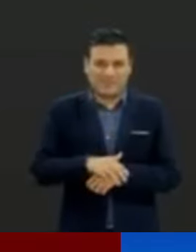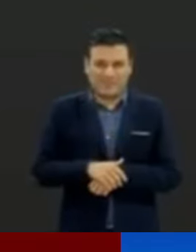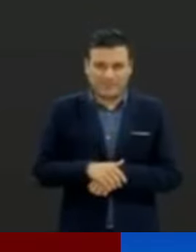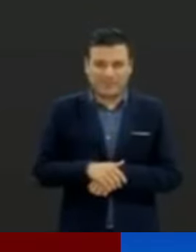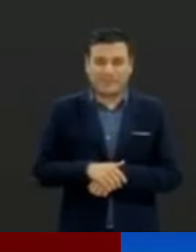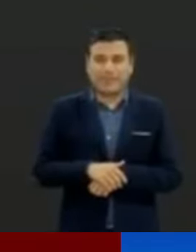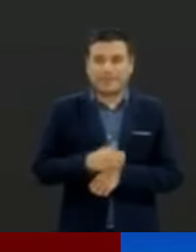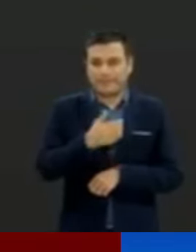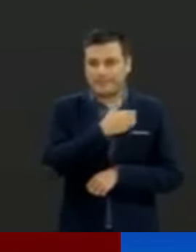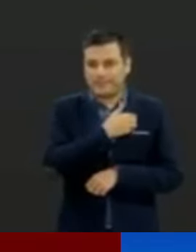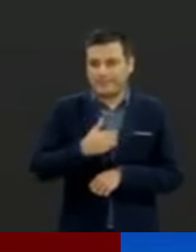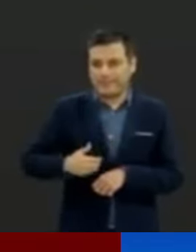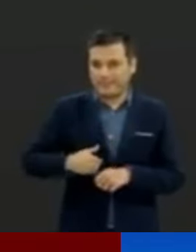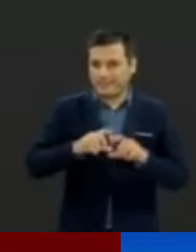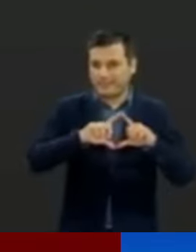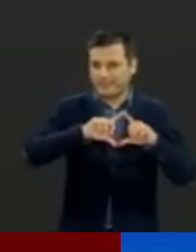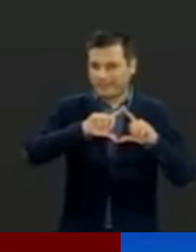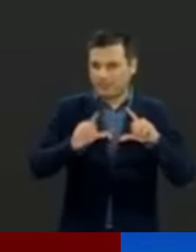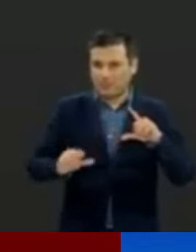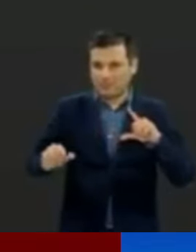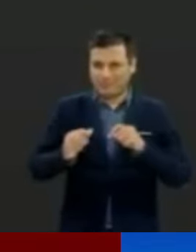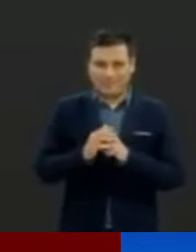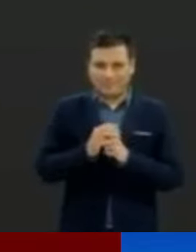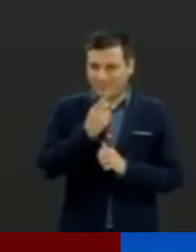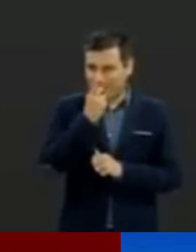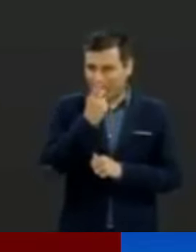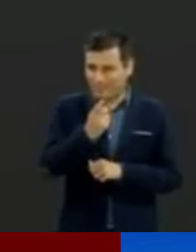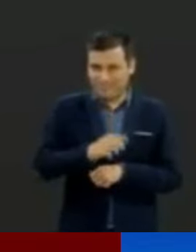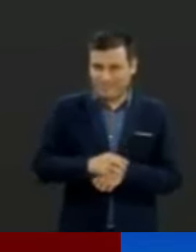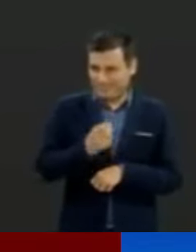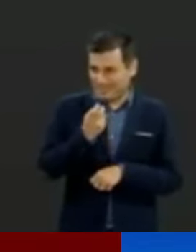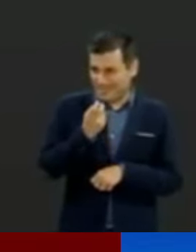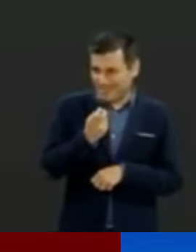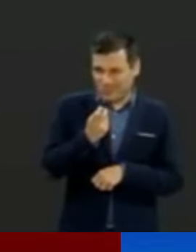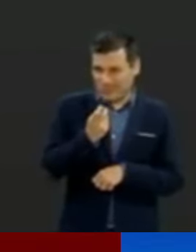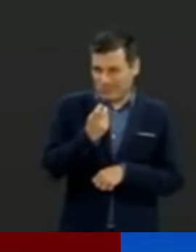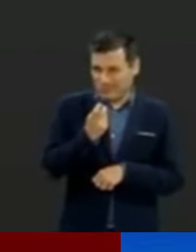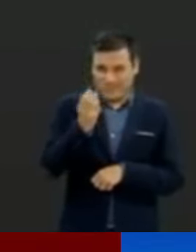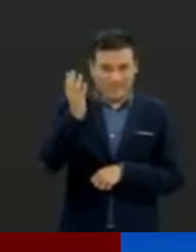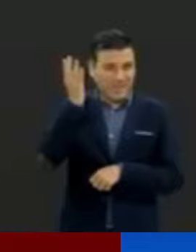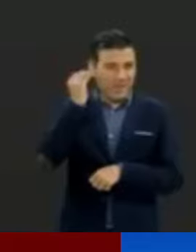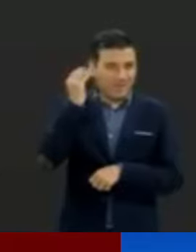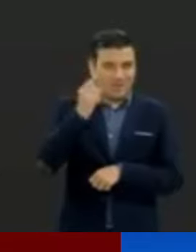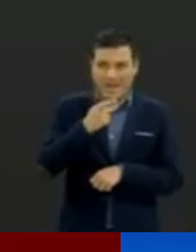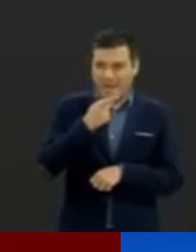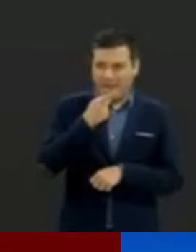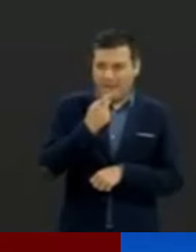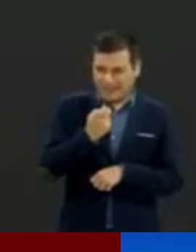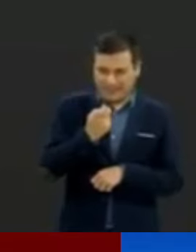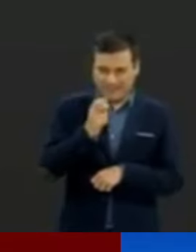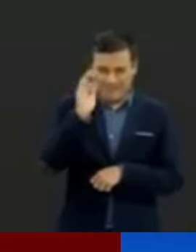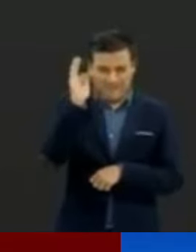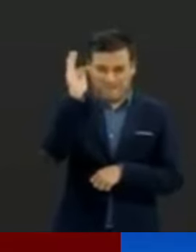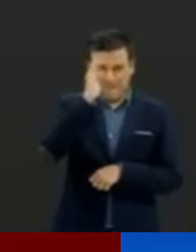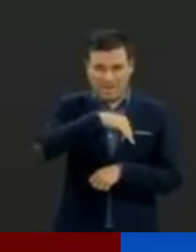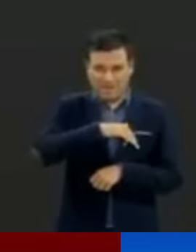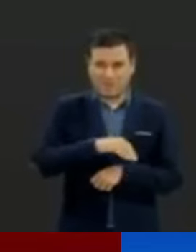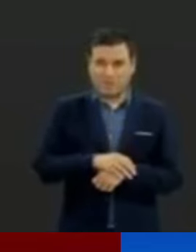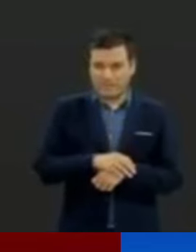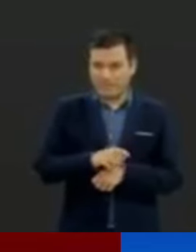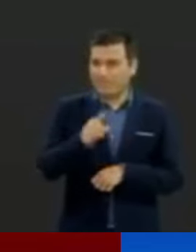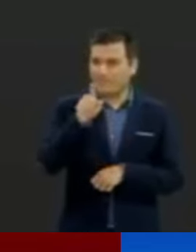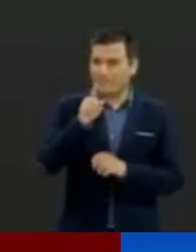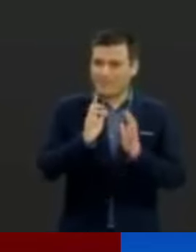Nuestro presidente nacional e individual ha negado en todo momento la veracidad y autenticidad de estos diálogos y ha sido la